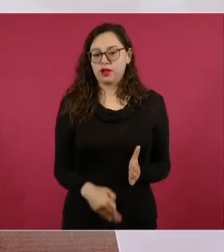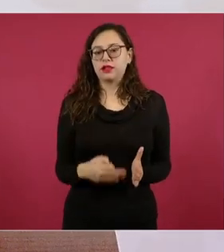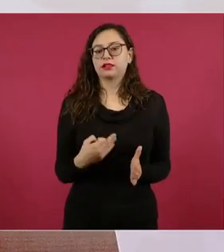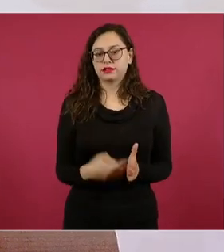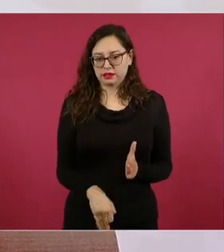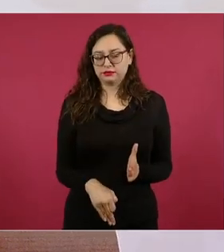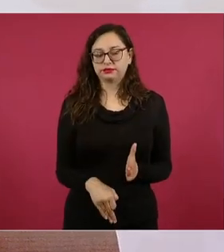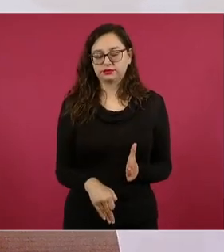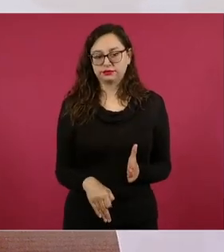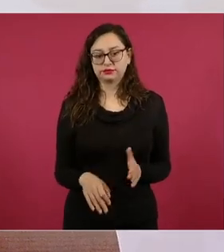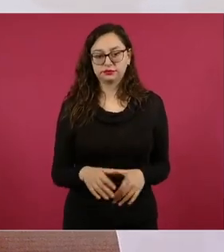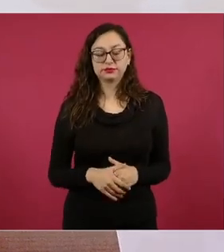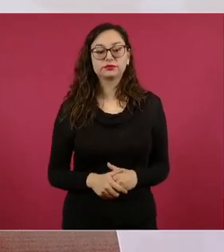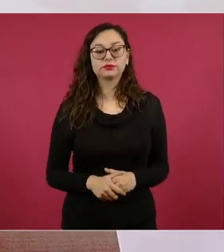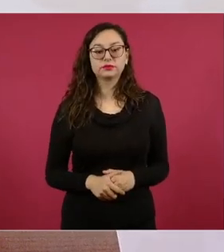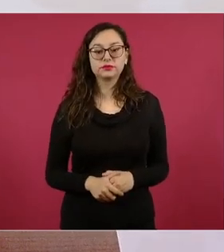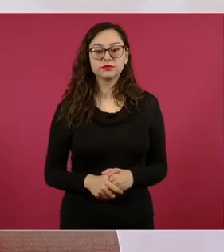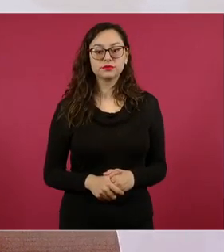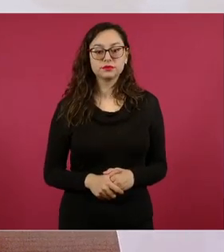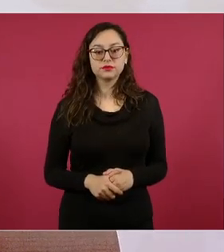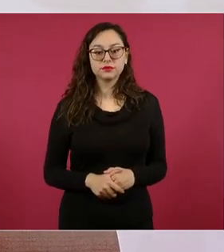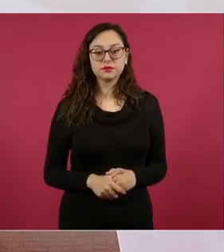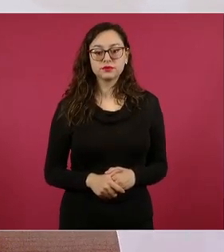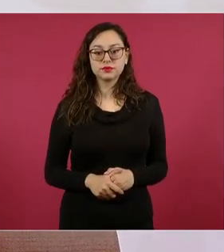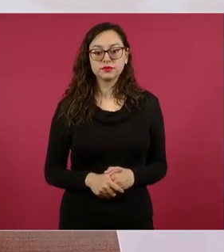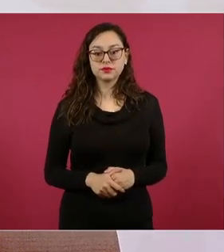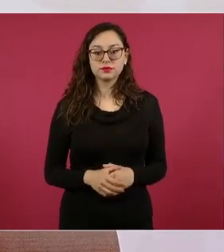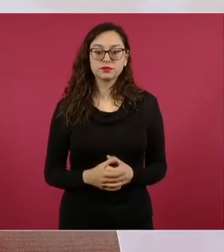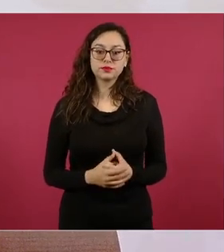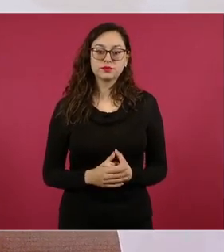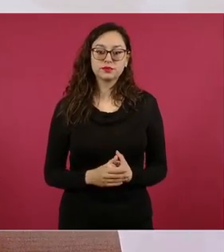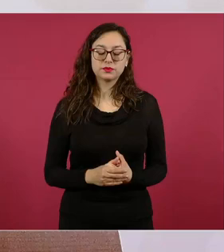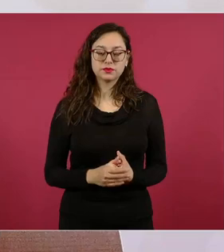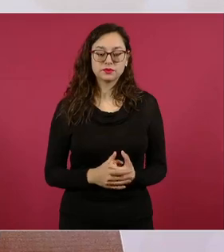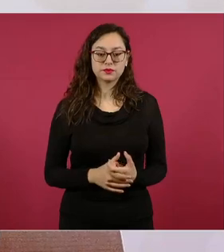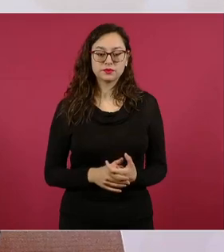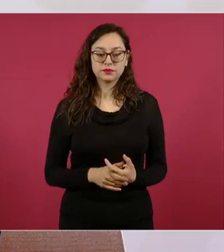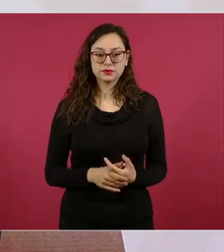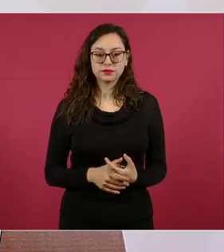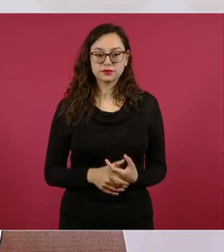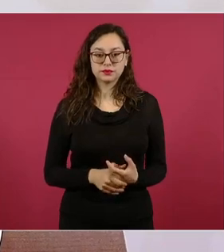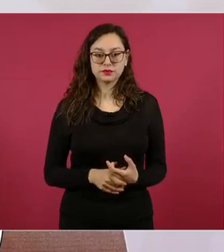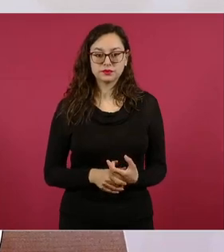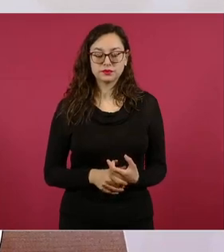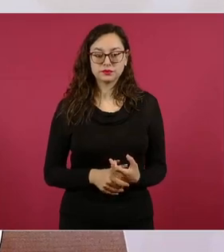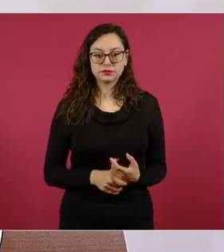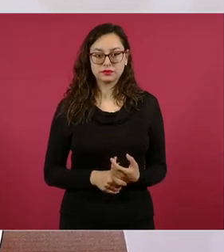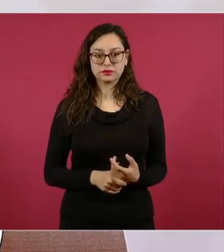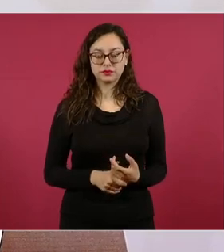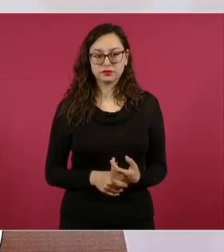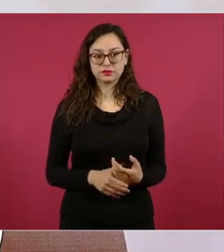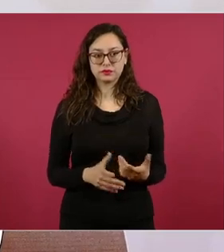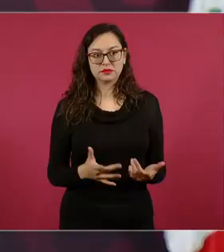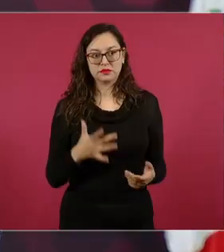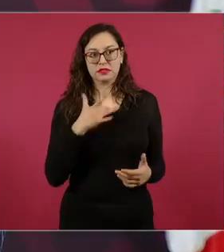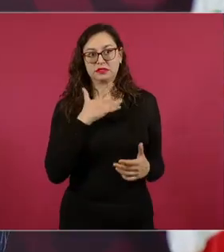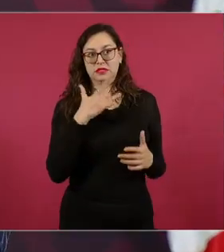Auténticos servidores públicos que bajen, ¿no?, del pedestal.